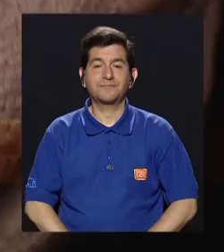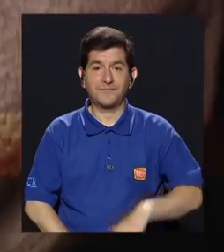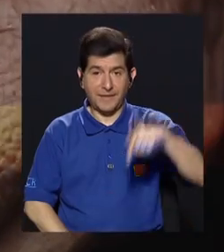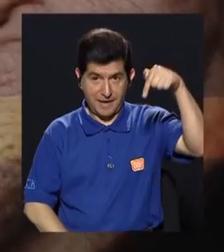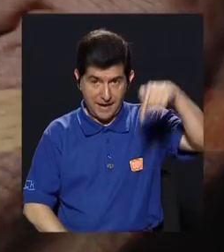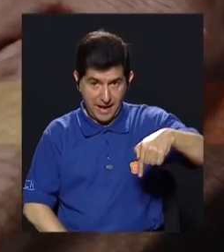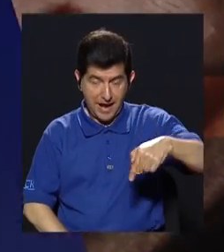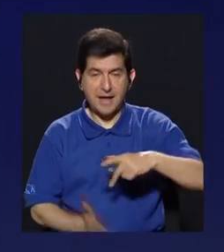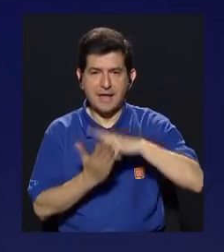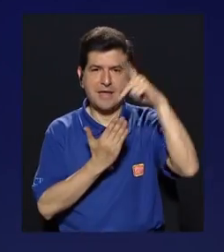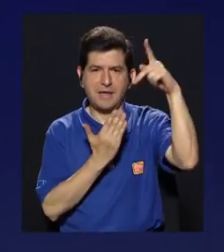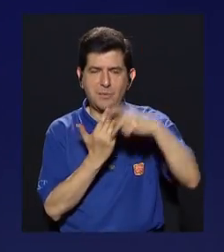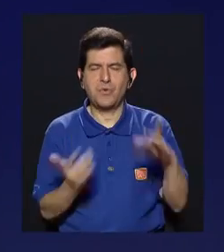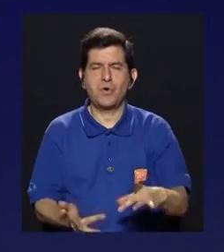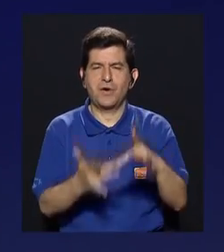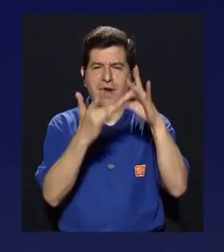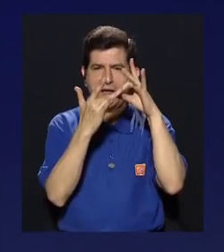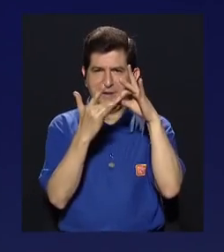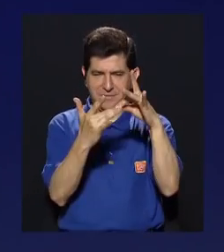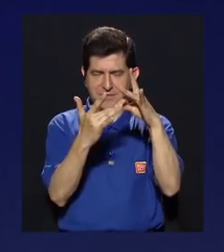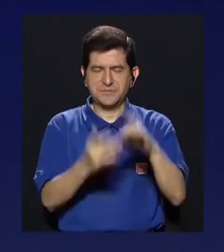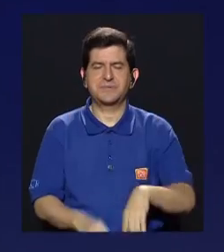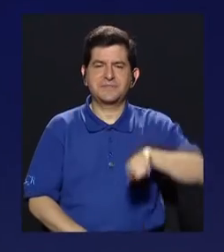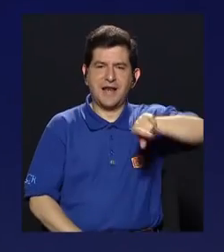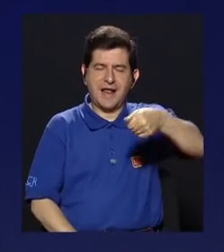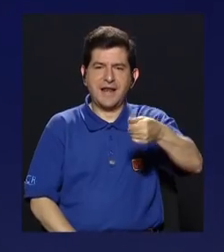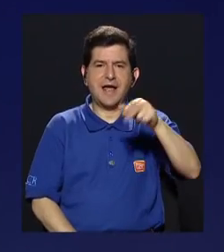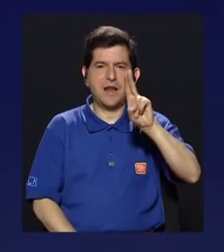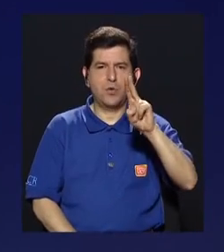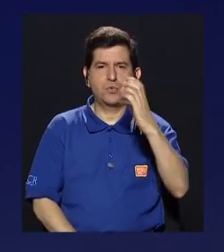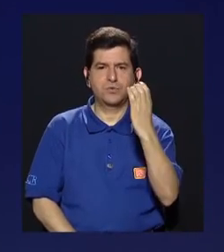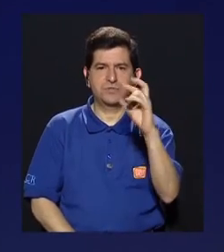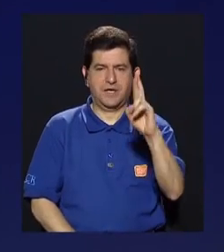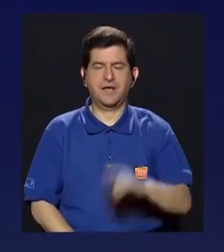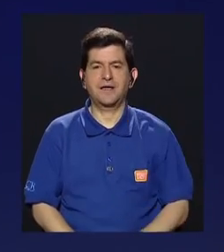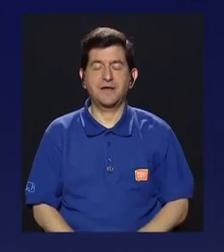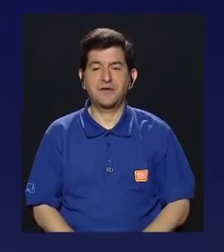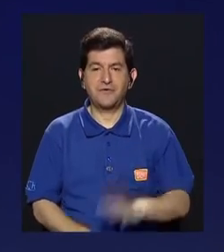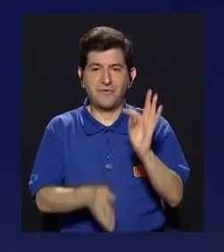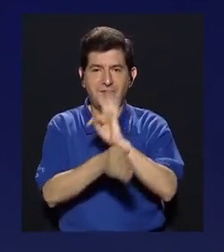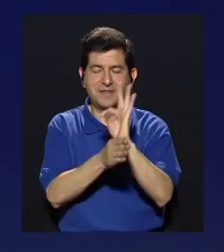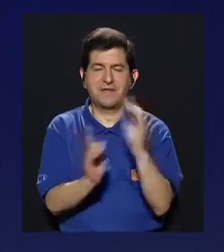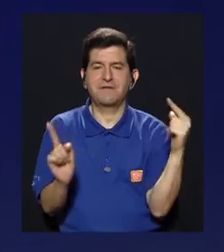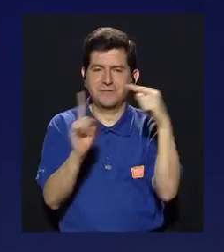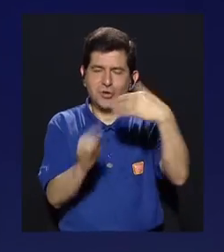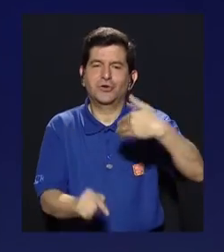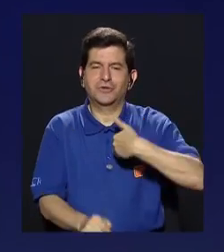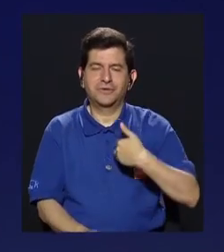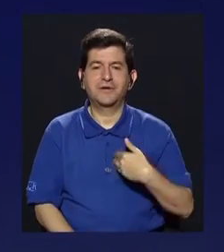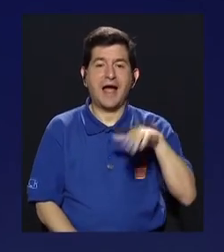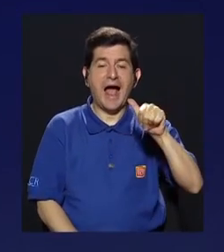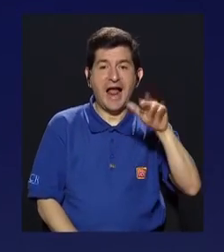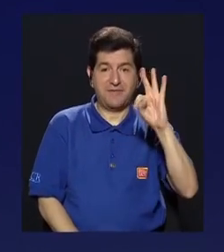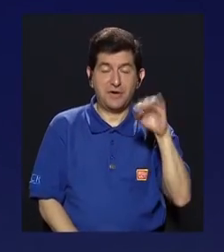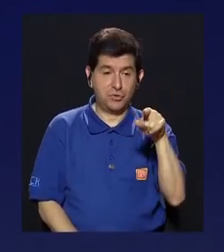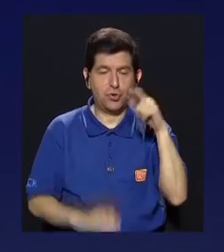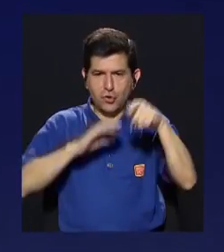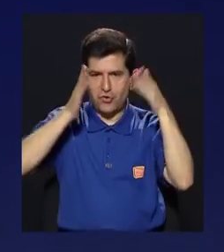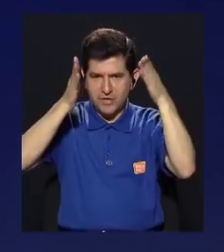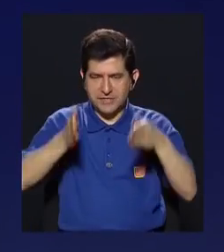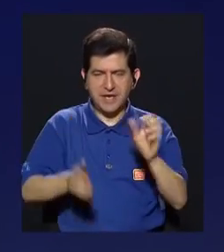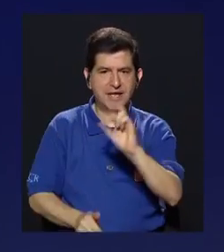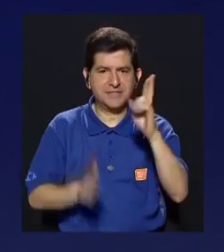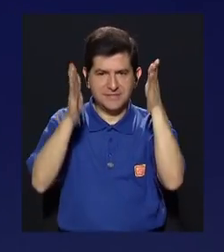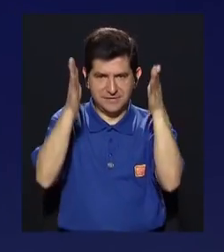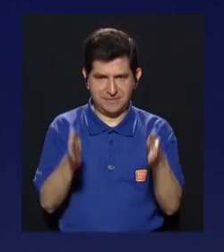estamos en un programa especial del canal user en donde hacemos televisión con sentido al bar autores es un cineasta